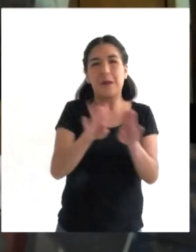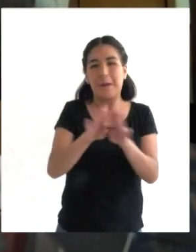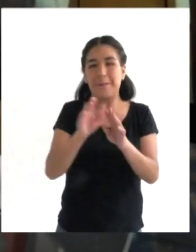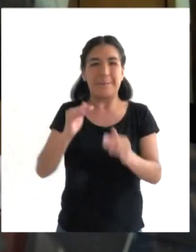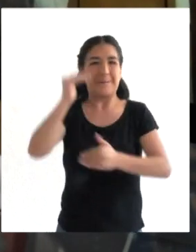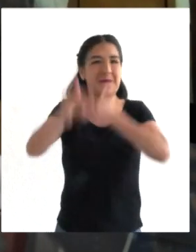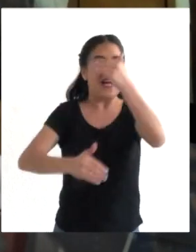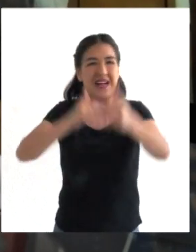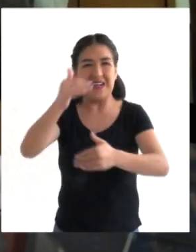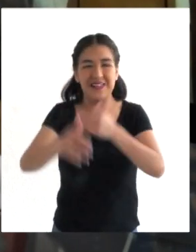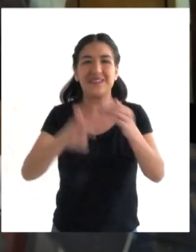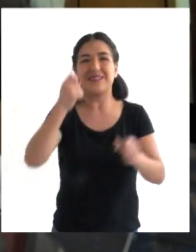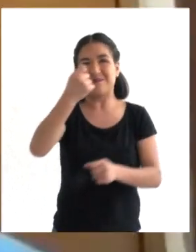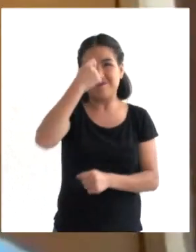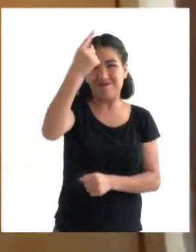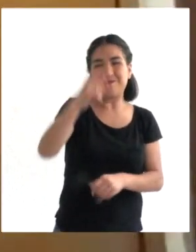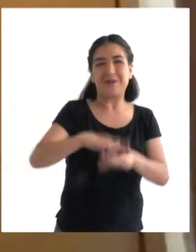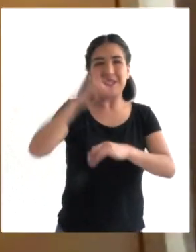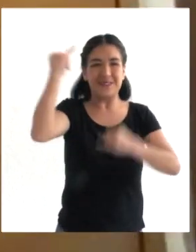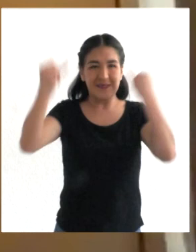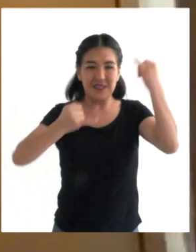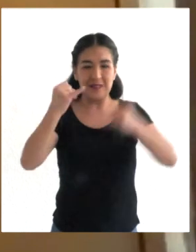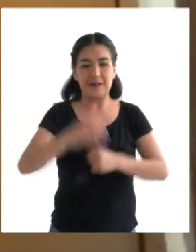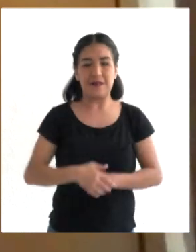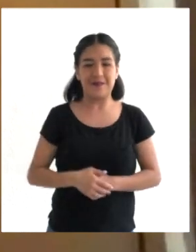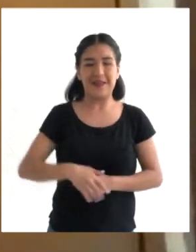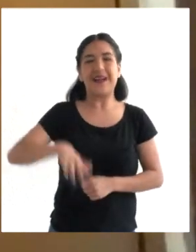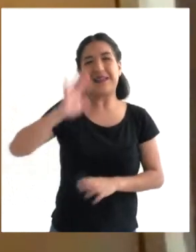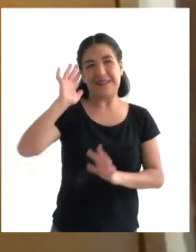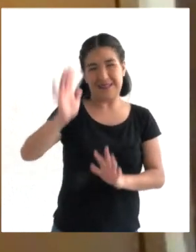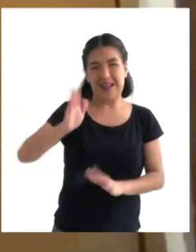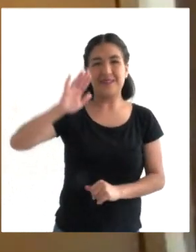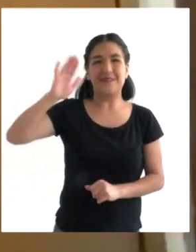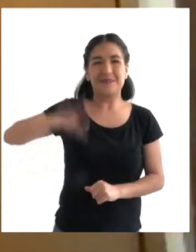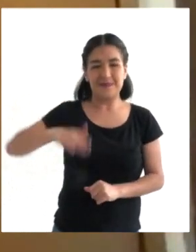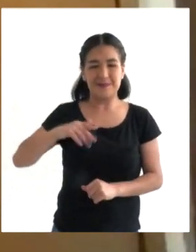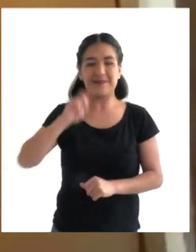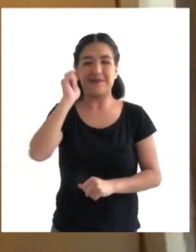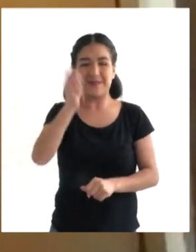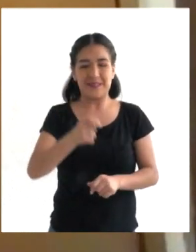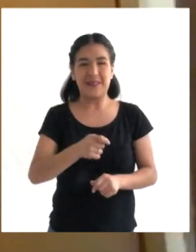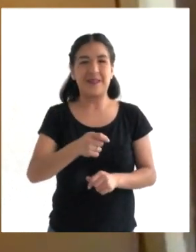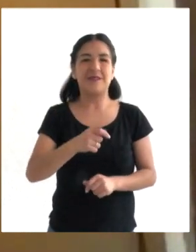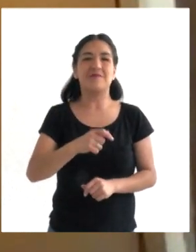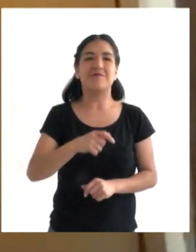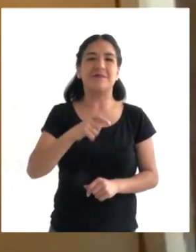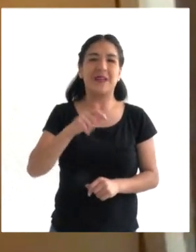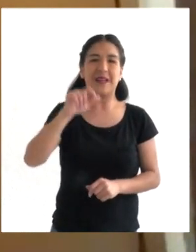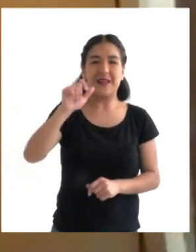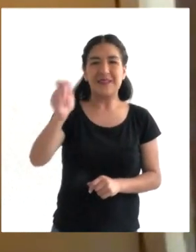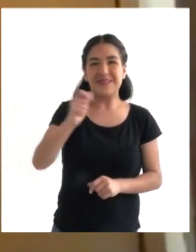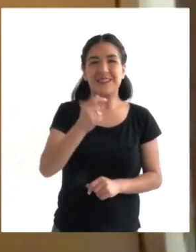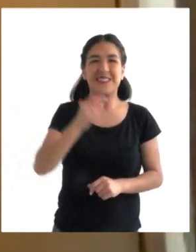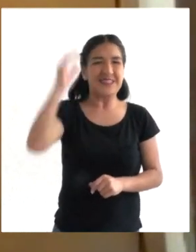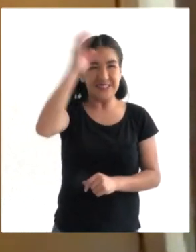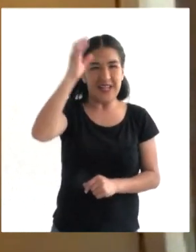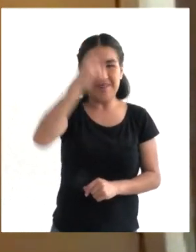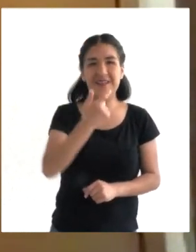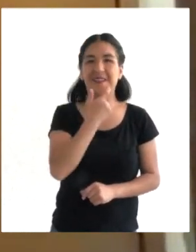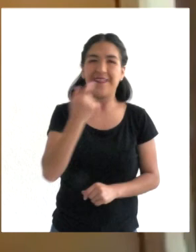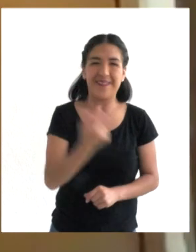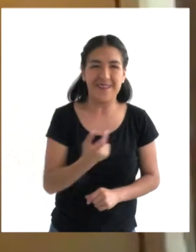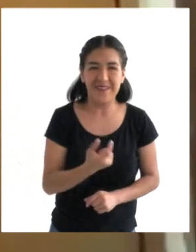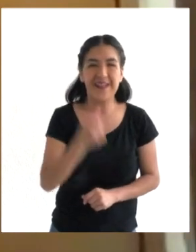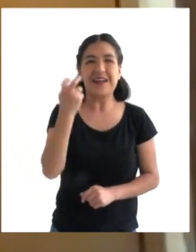innovar y ser creativos? Ya nos había dicho, digamos, Albert Einstein, alguna cuestión,